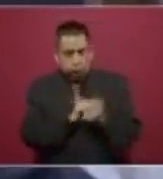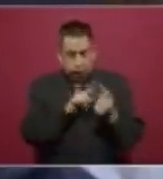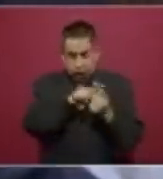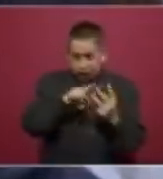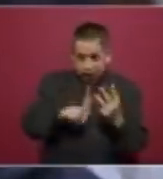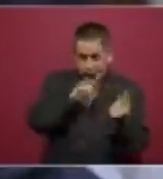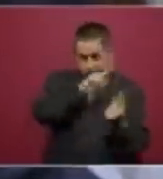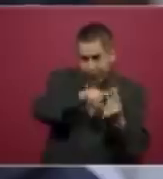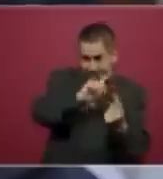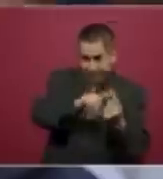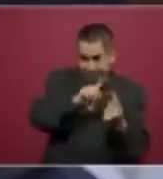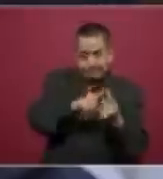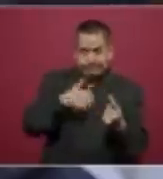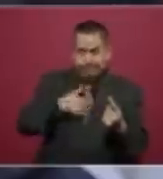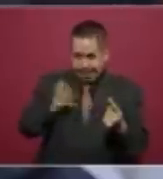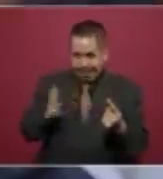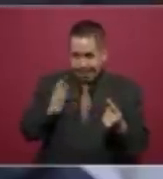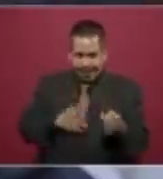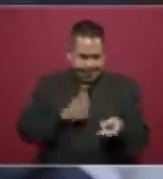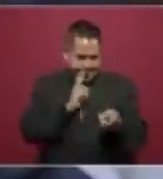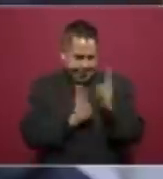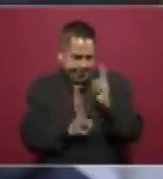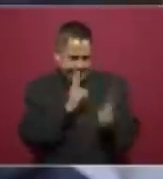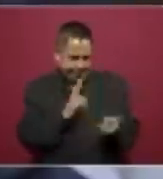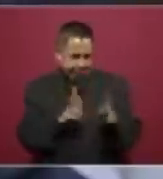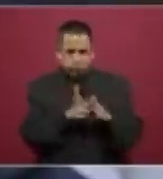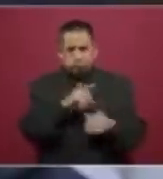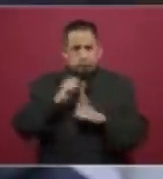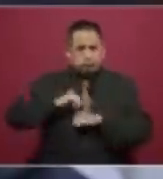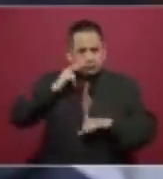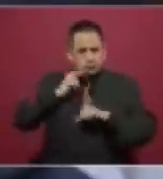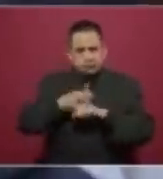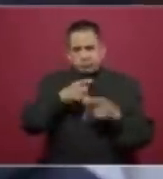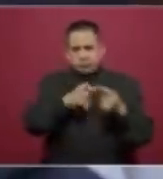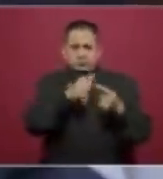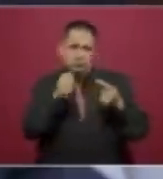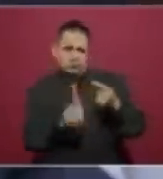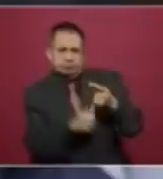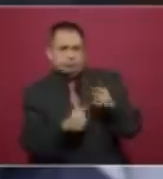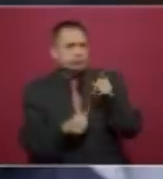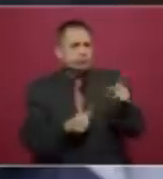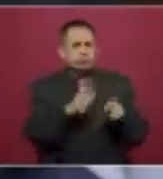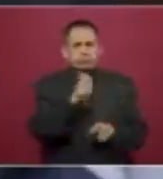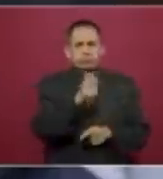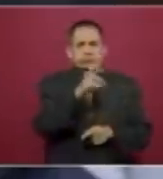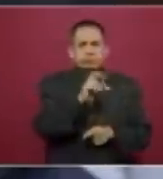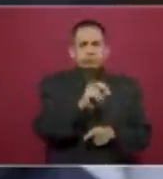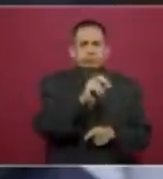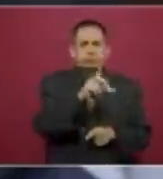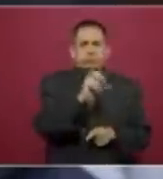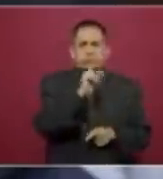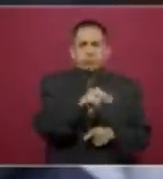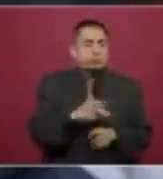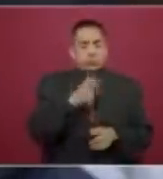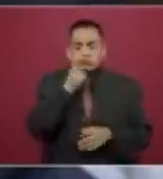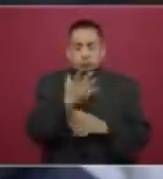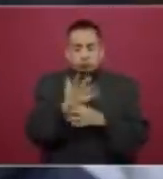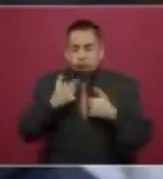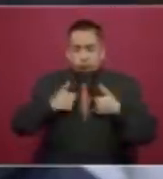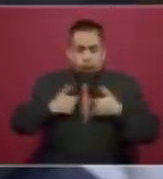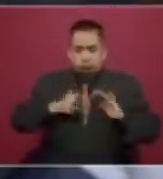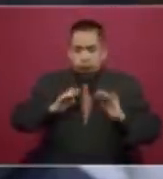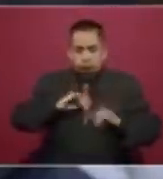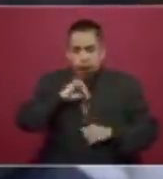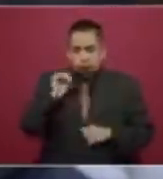tres agentes que estaban al mando, que eran subordinados de Eduardo León Trawitz. Dicen que ellos nunca